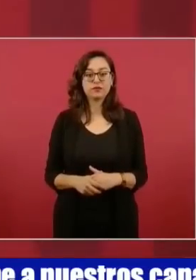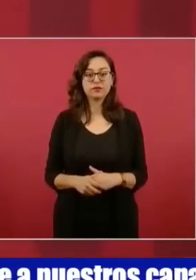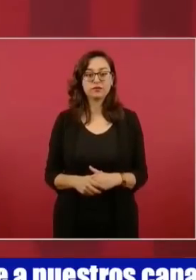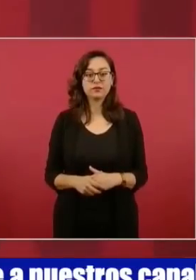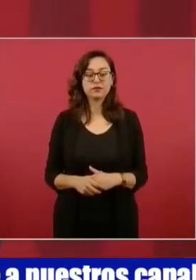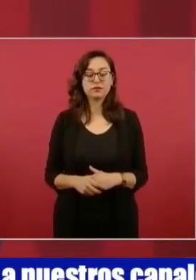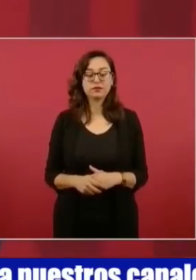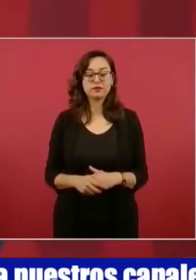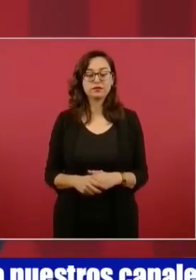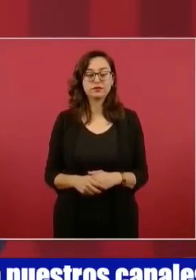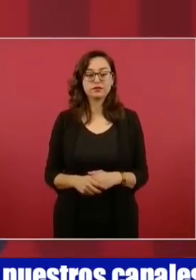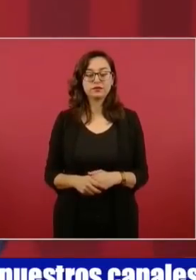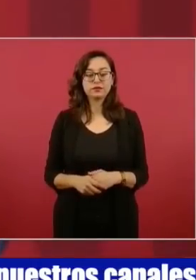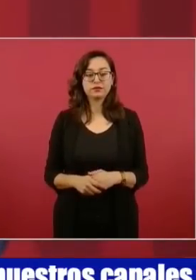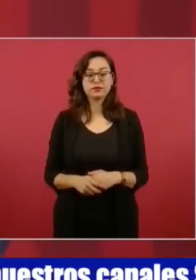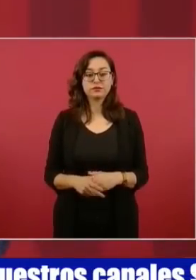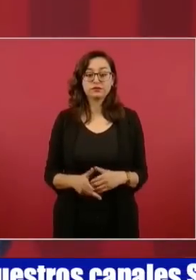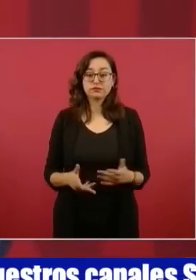Entonces,